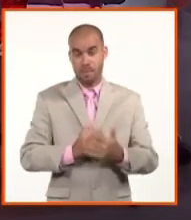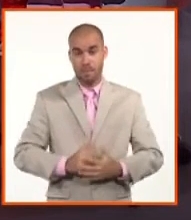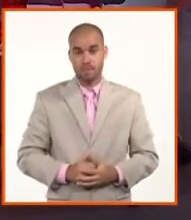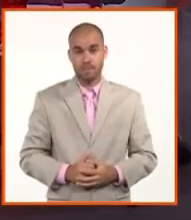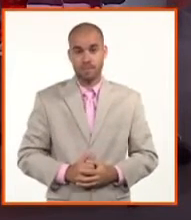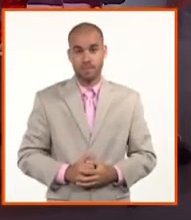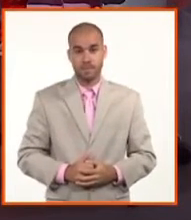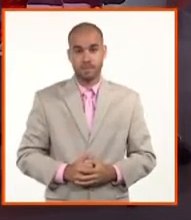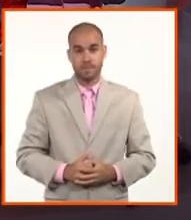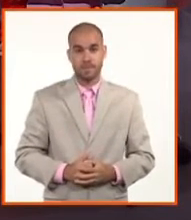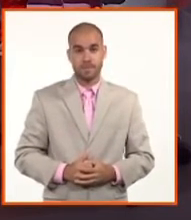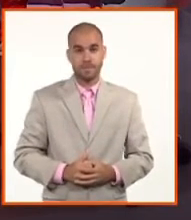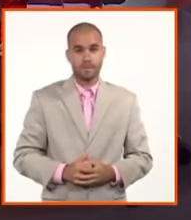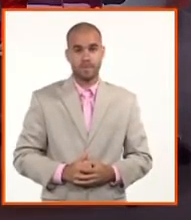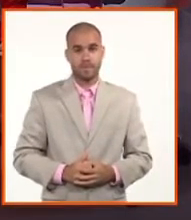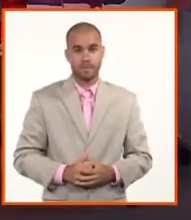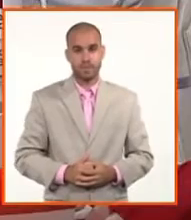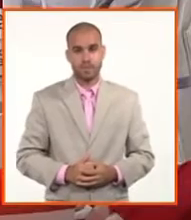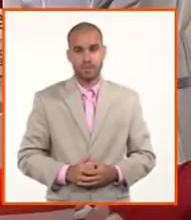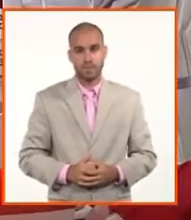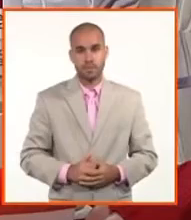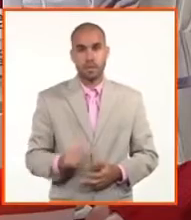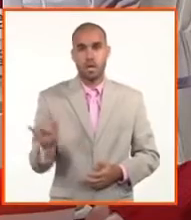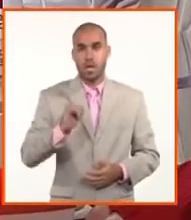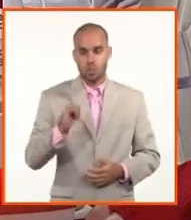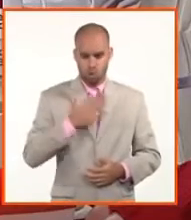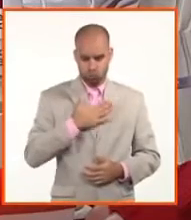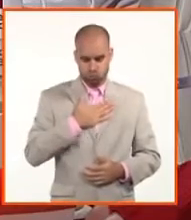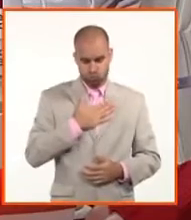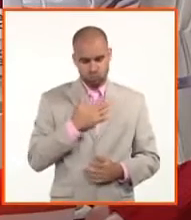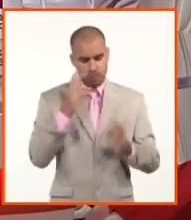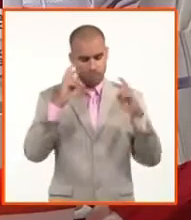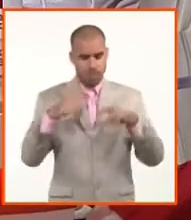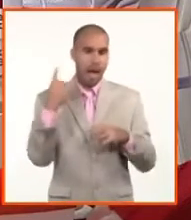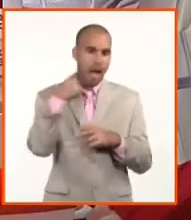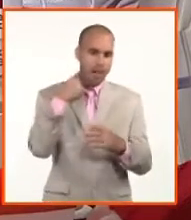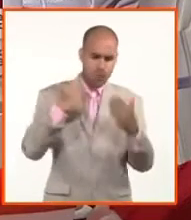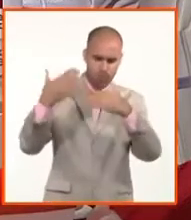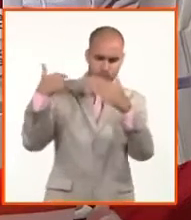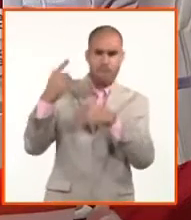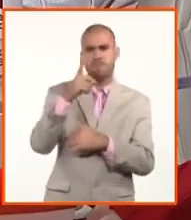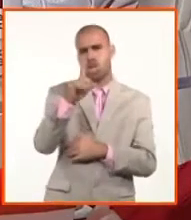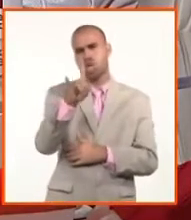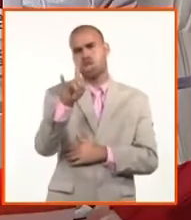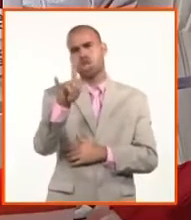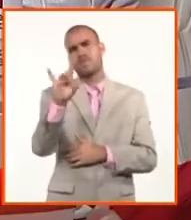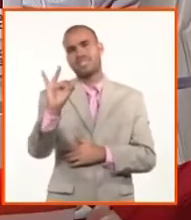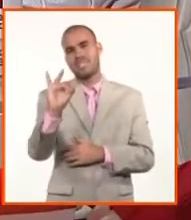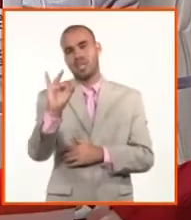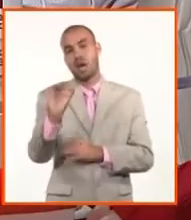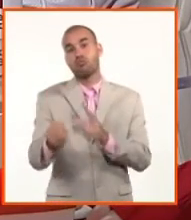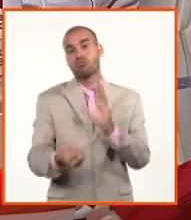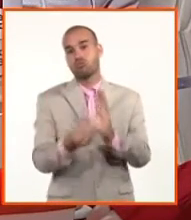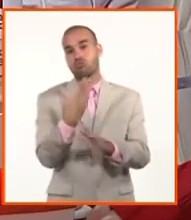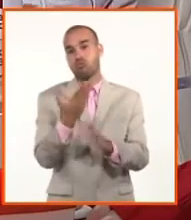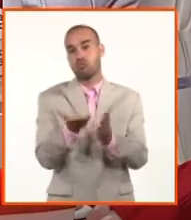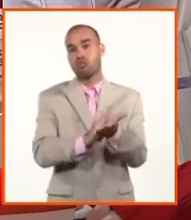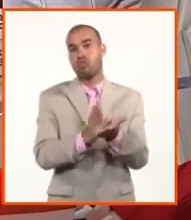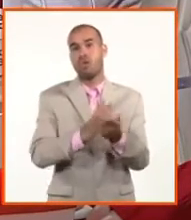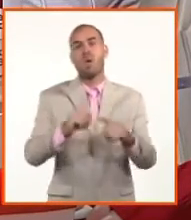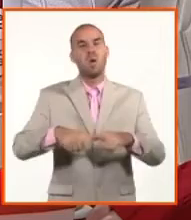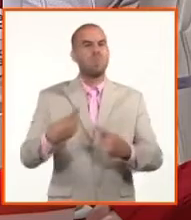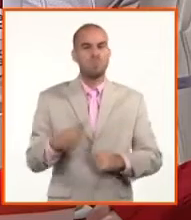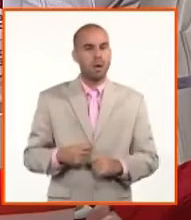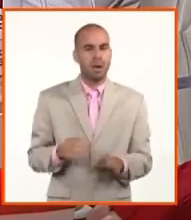tú atesoraste y tuviste la oportunidad de, en 1997, sacar por primera vez de la editora Abril, porque Cuerpos que